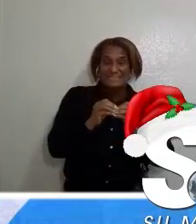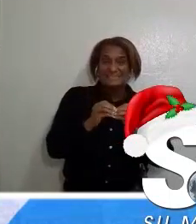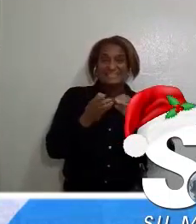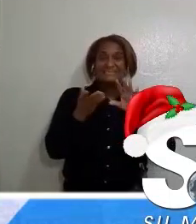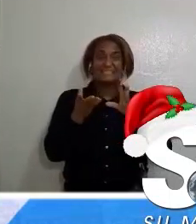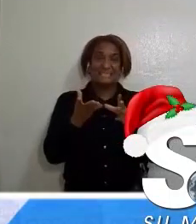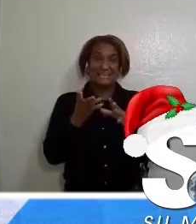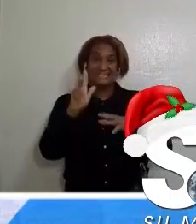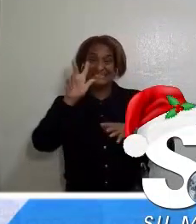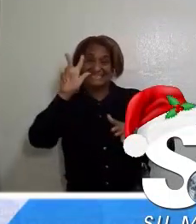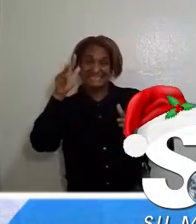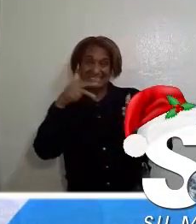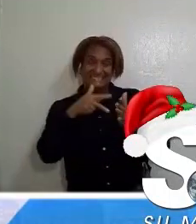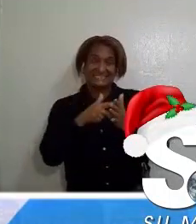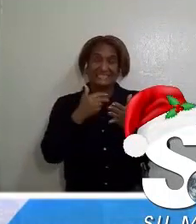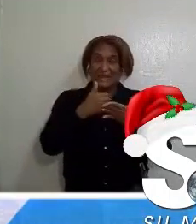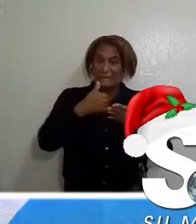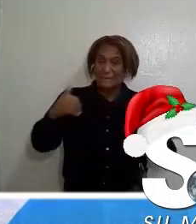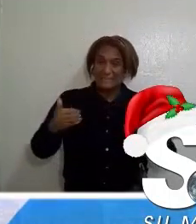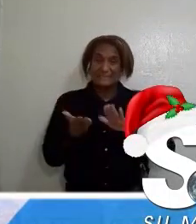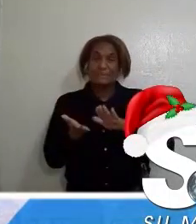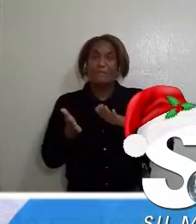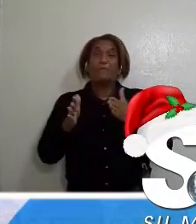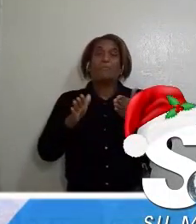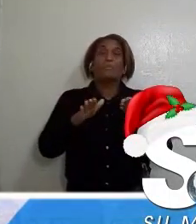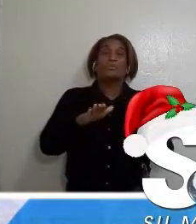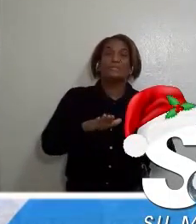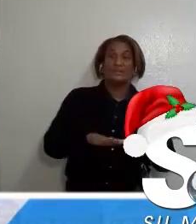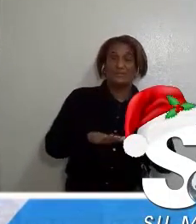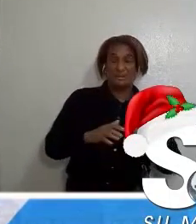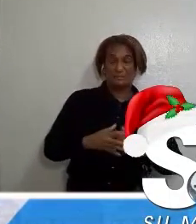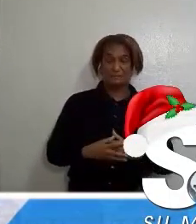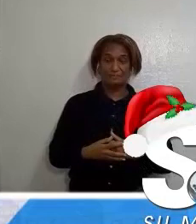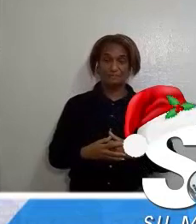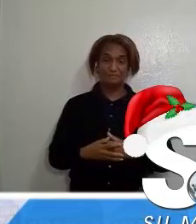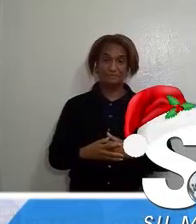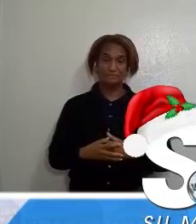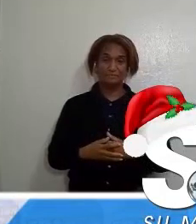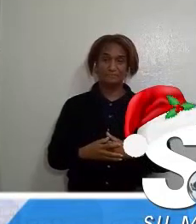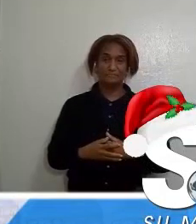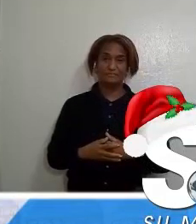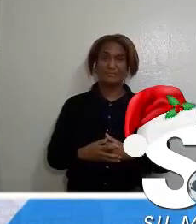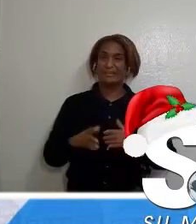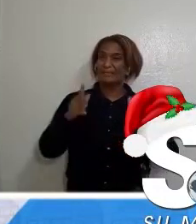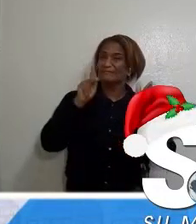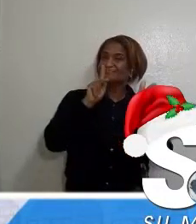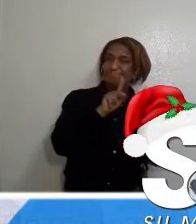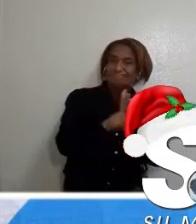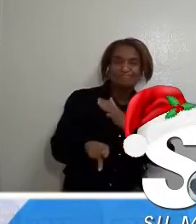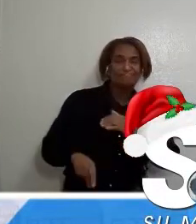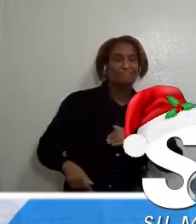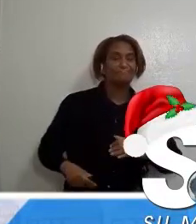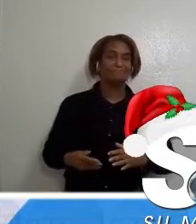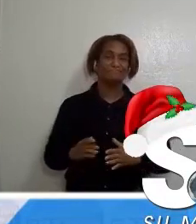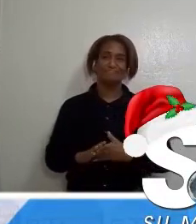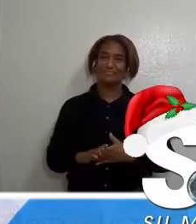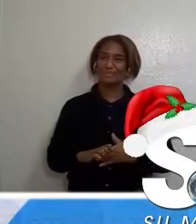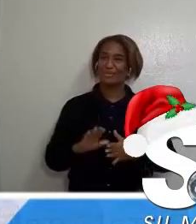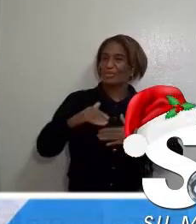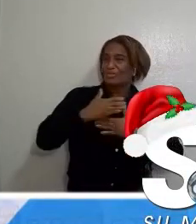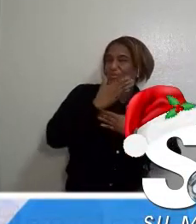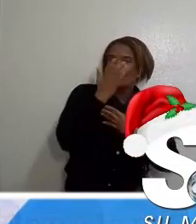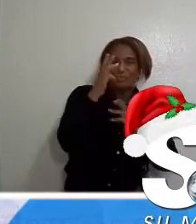promedio es de 18 a 25 años de edad entonces eso Pues debe Llamar